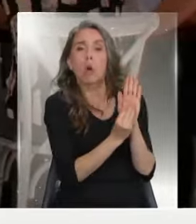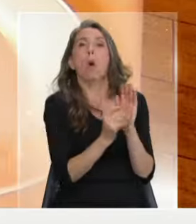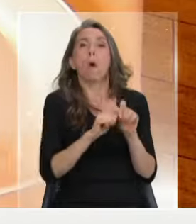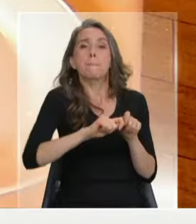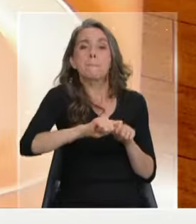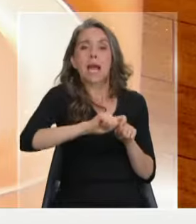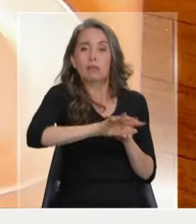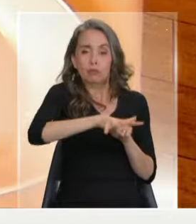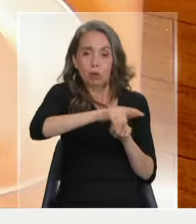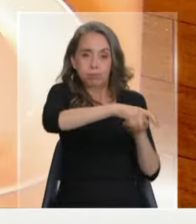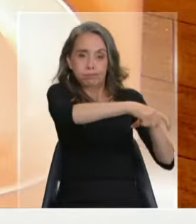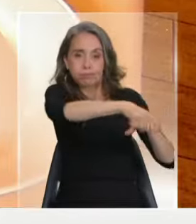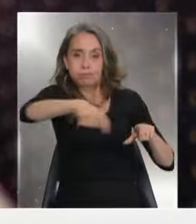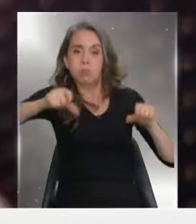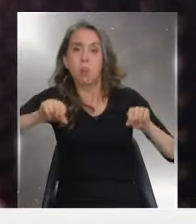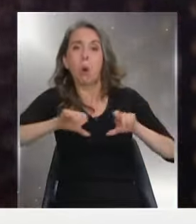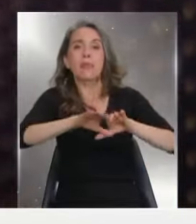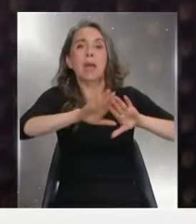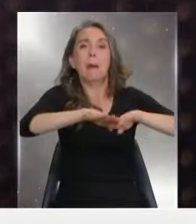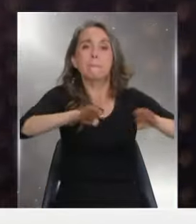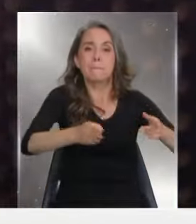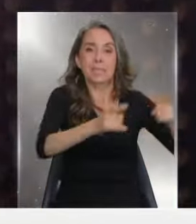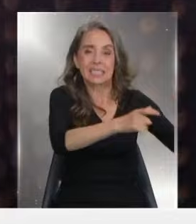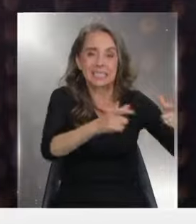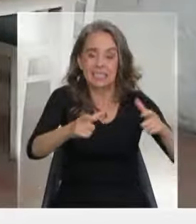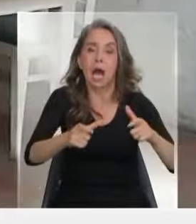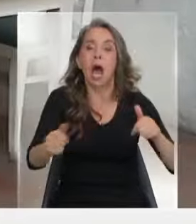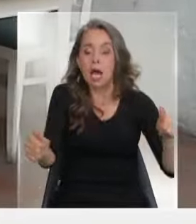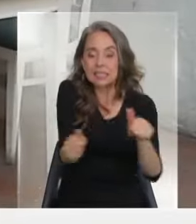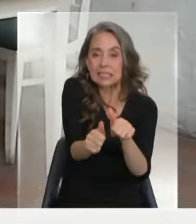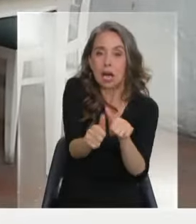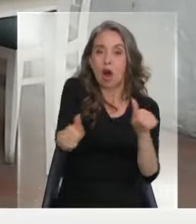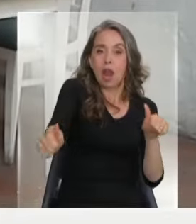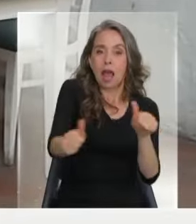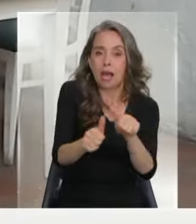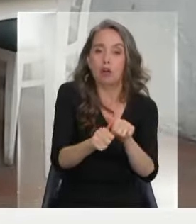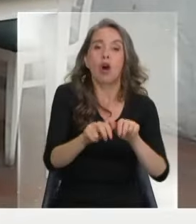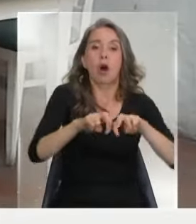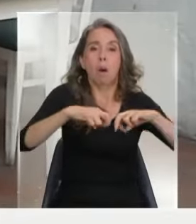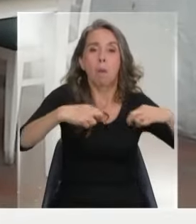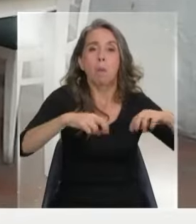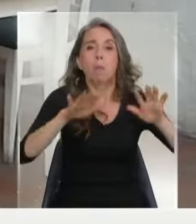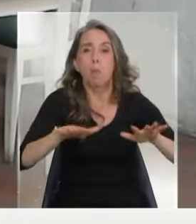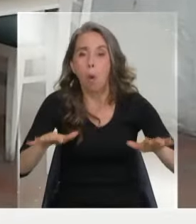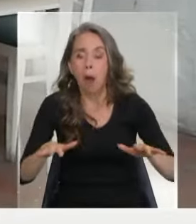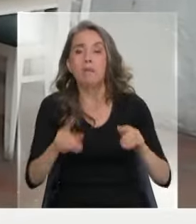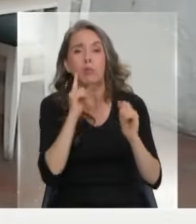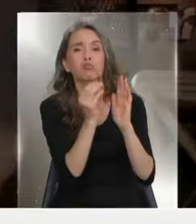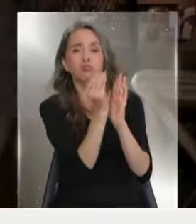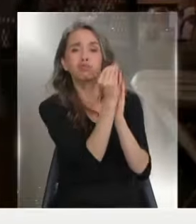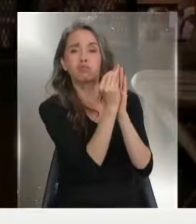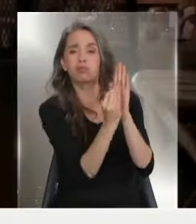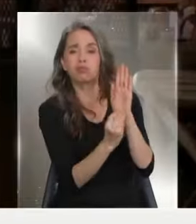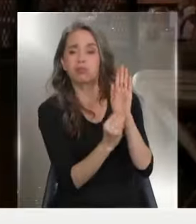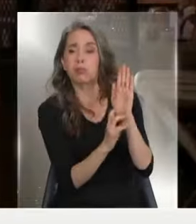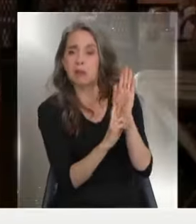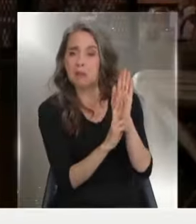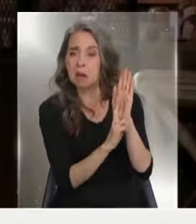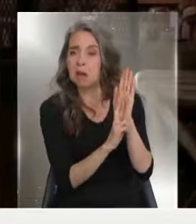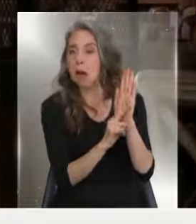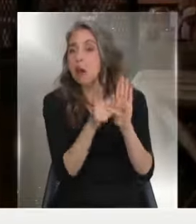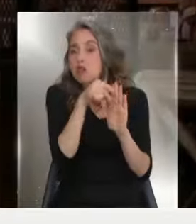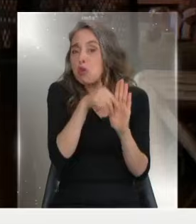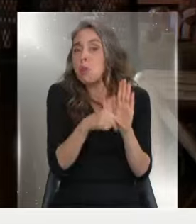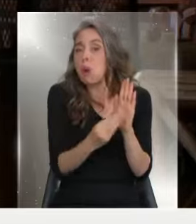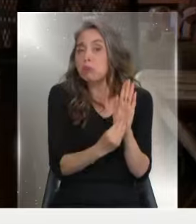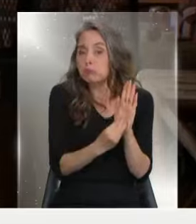de vereda a utilizar, la distancia entre las mesas, el mobiliario urbano, entre otras normativas. Dada esta situación